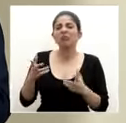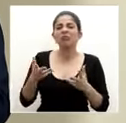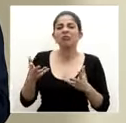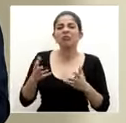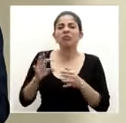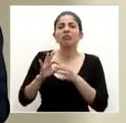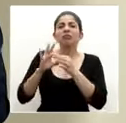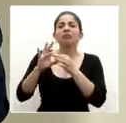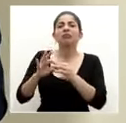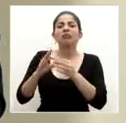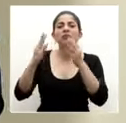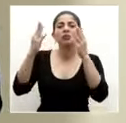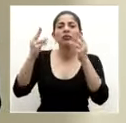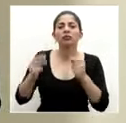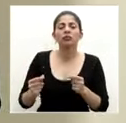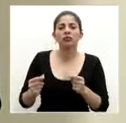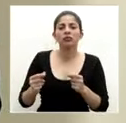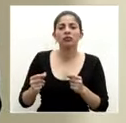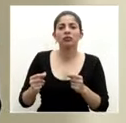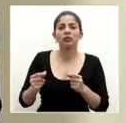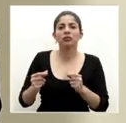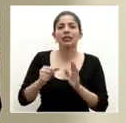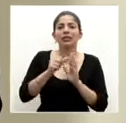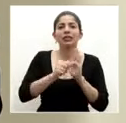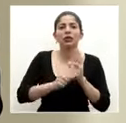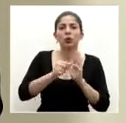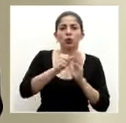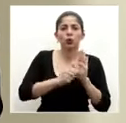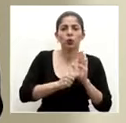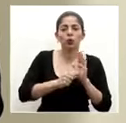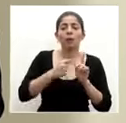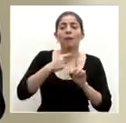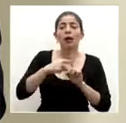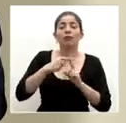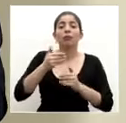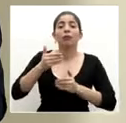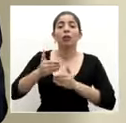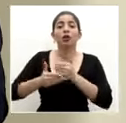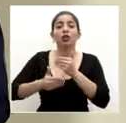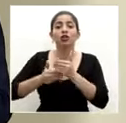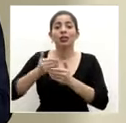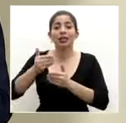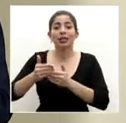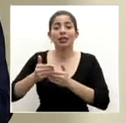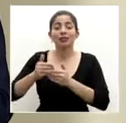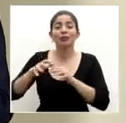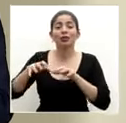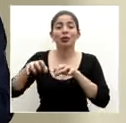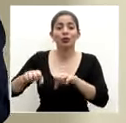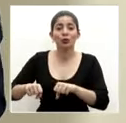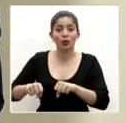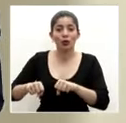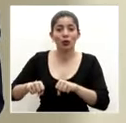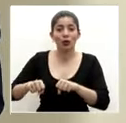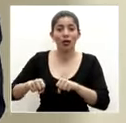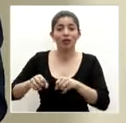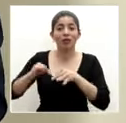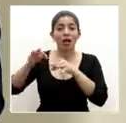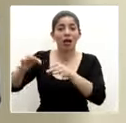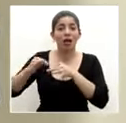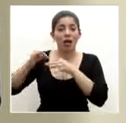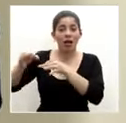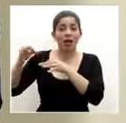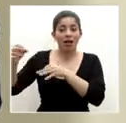todo el costo de las cirugías, los procedimientos, las consultas pospuestas,